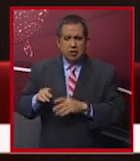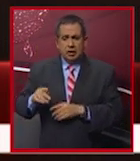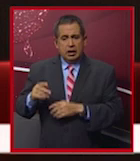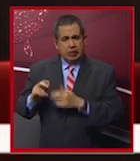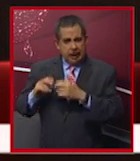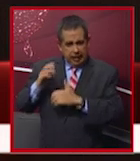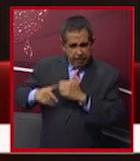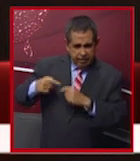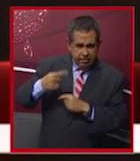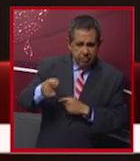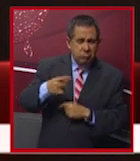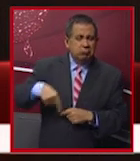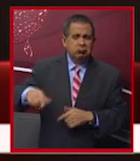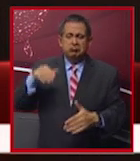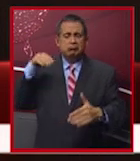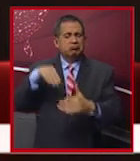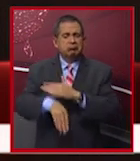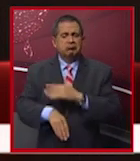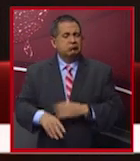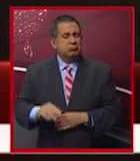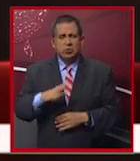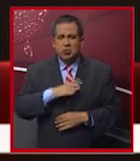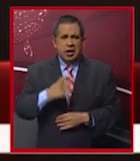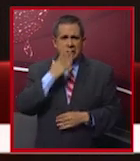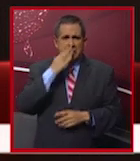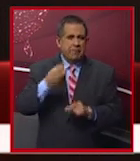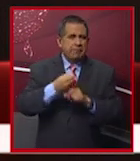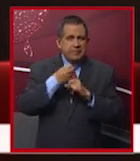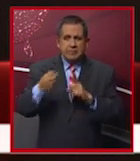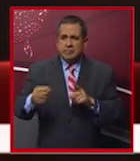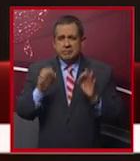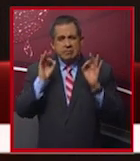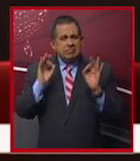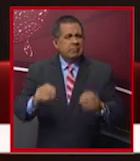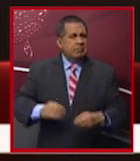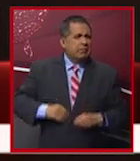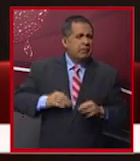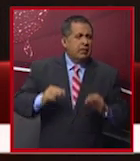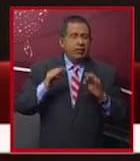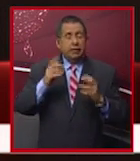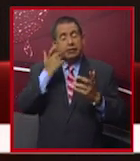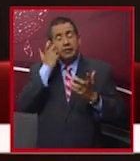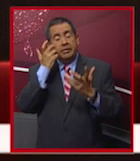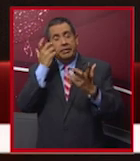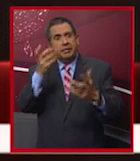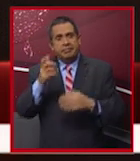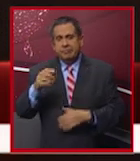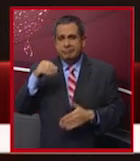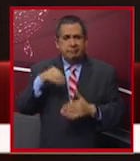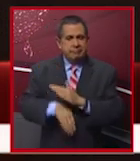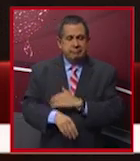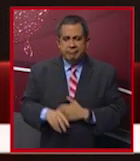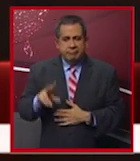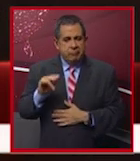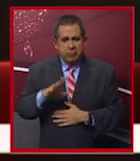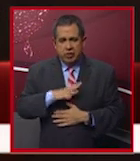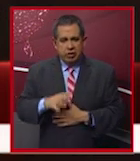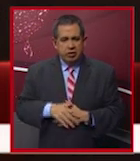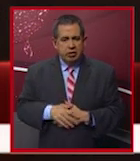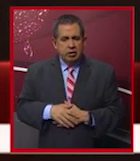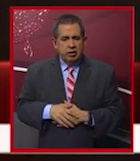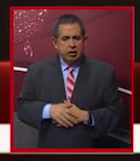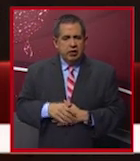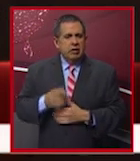postrevolucionarios fracasaron en generar las condiciones de vida anheladas por quienes lucharon.